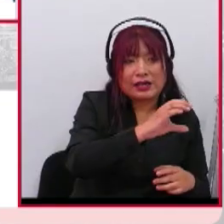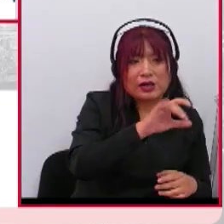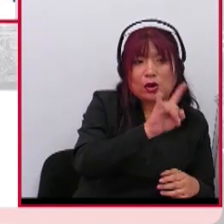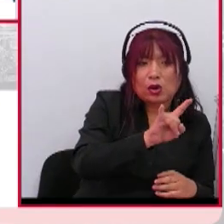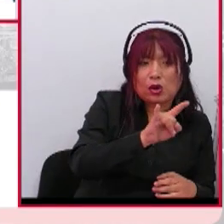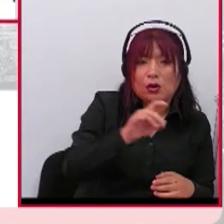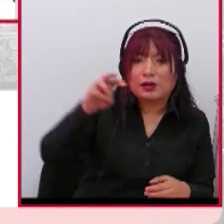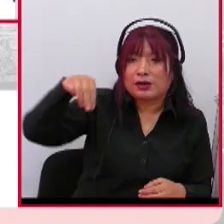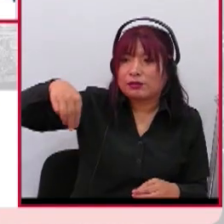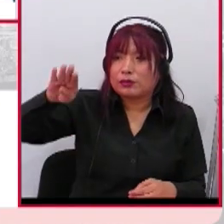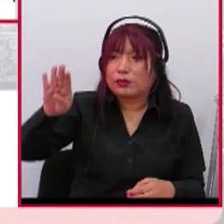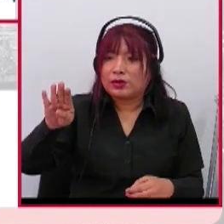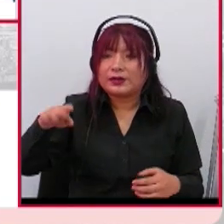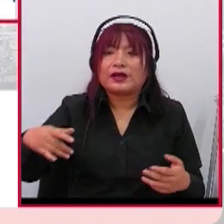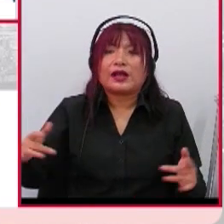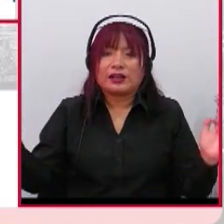molibdeno.